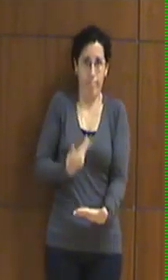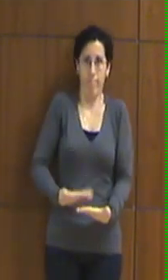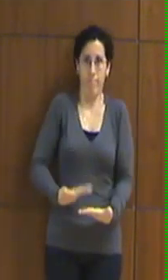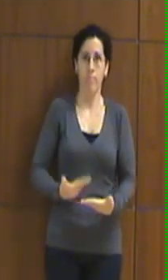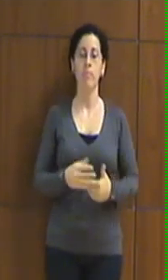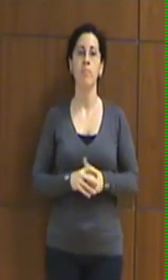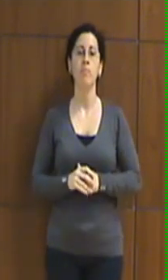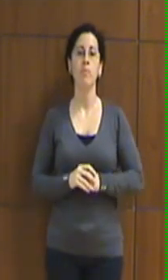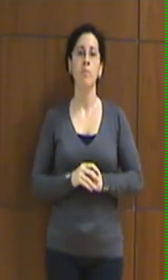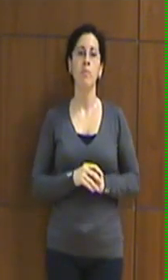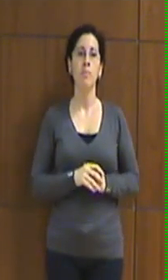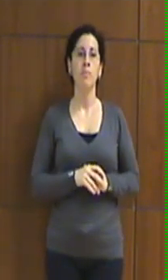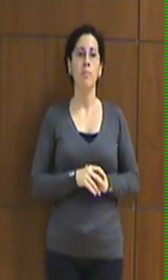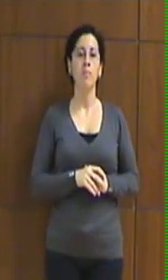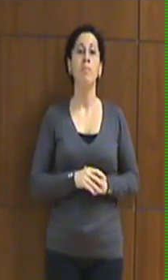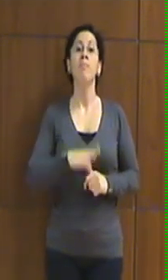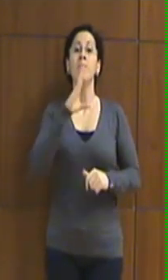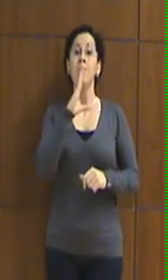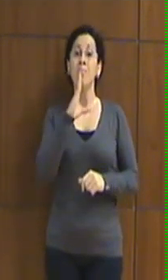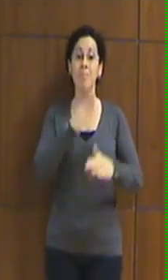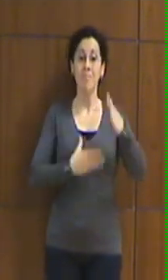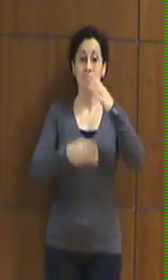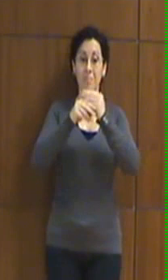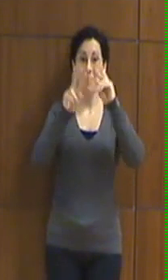quería, adicionalmente al tema